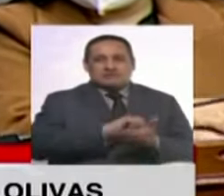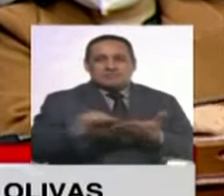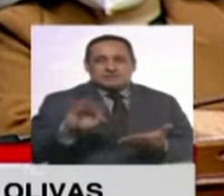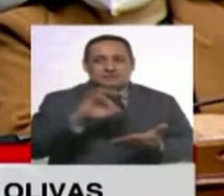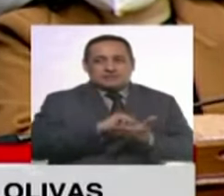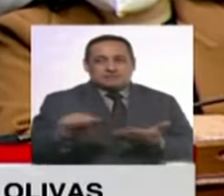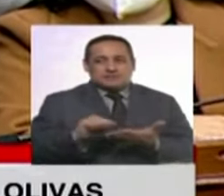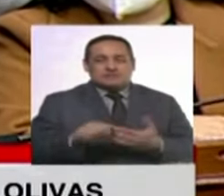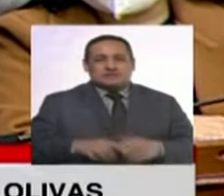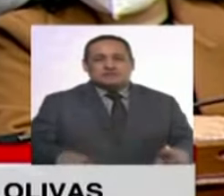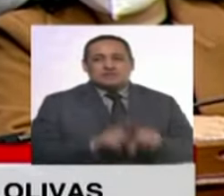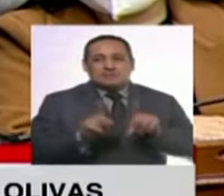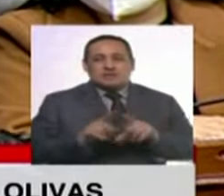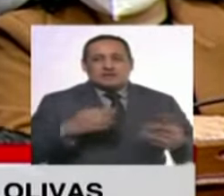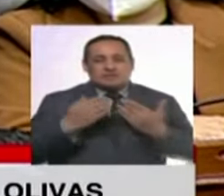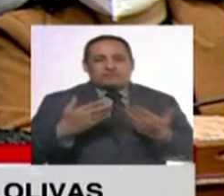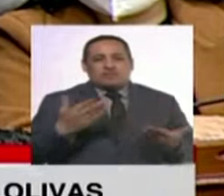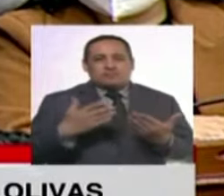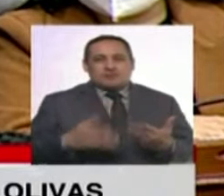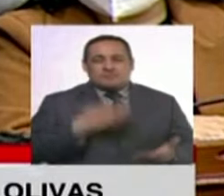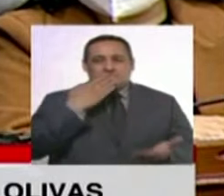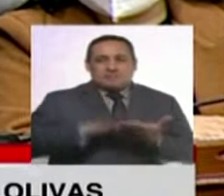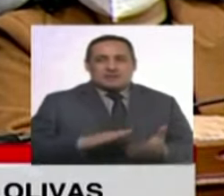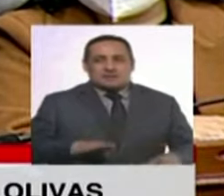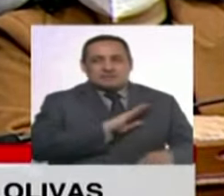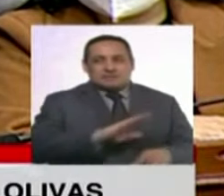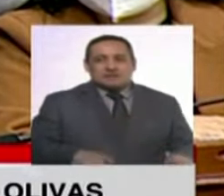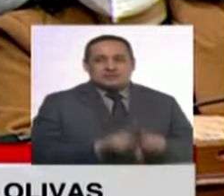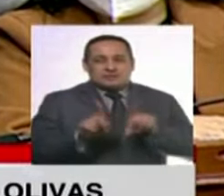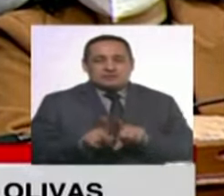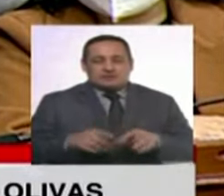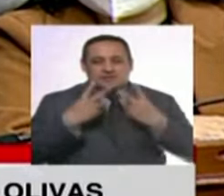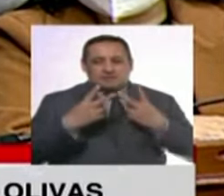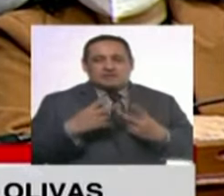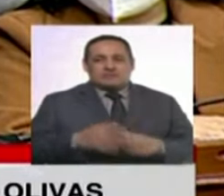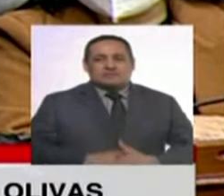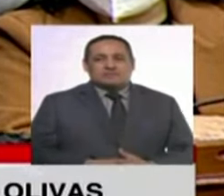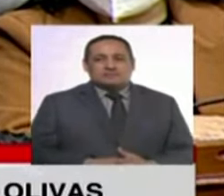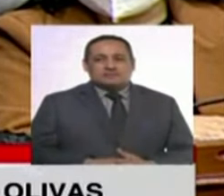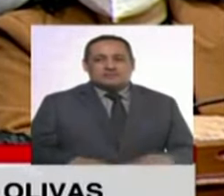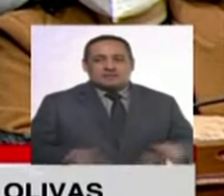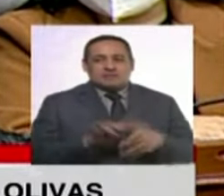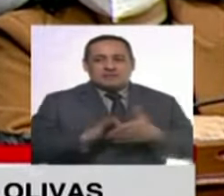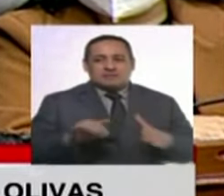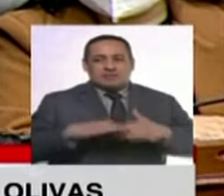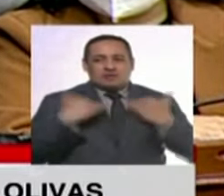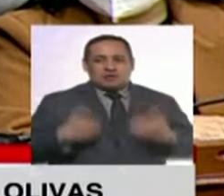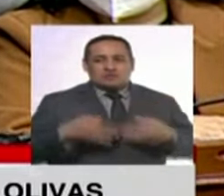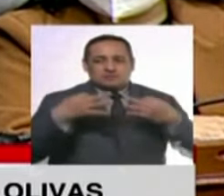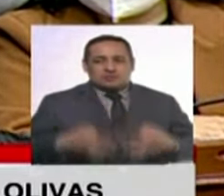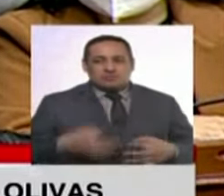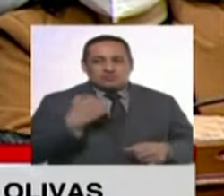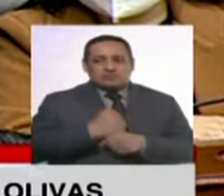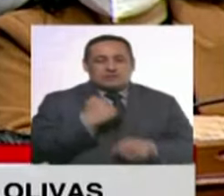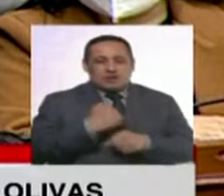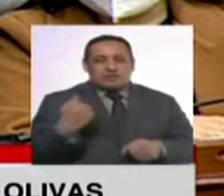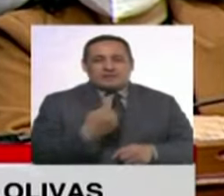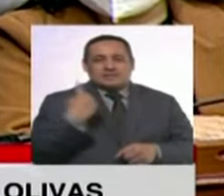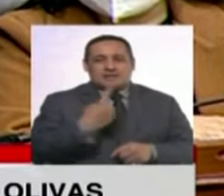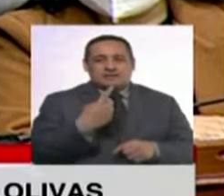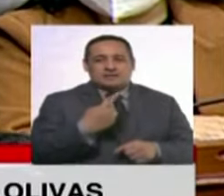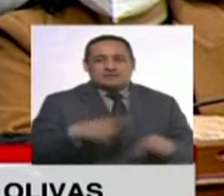meses en forma arbitraria y Abusiva afectando la eficiencia funcional